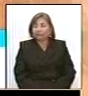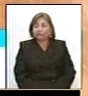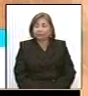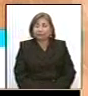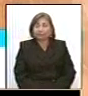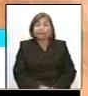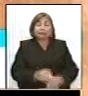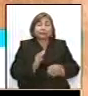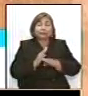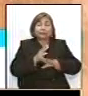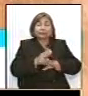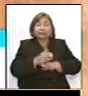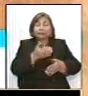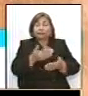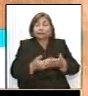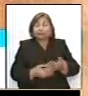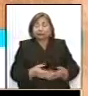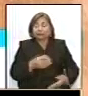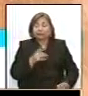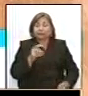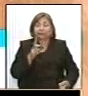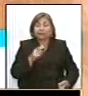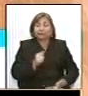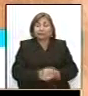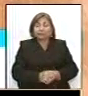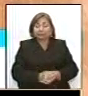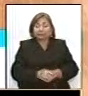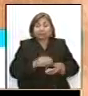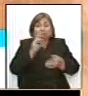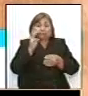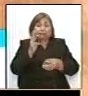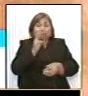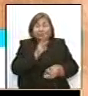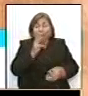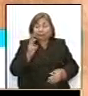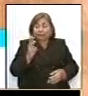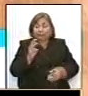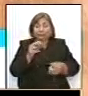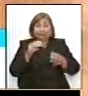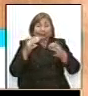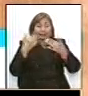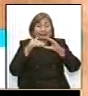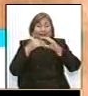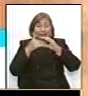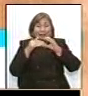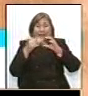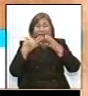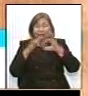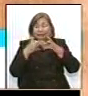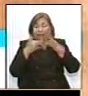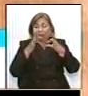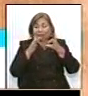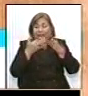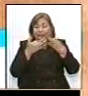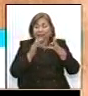A través de la página web, perdón, de la red social